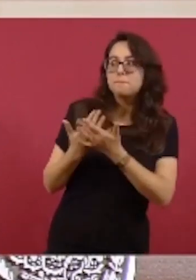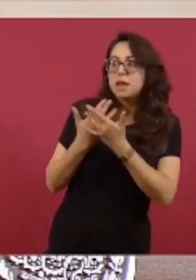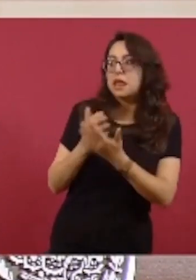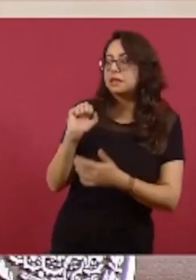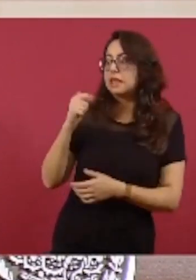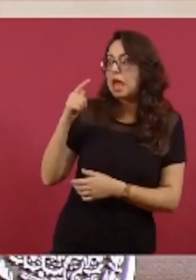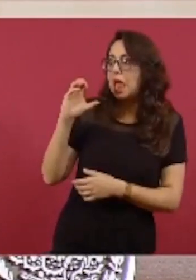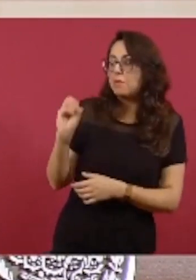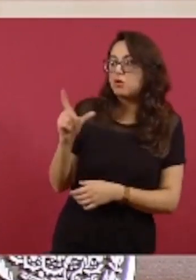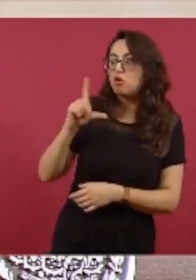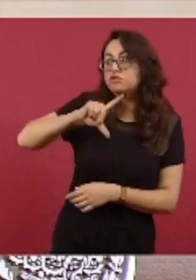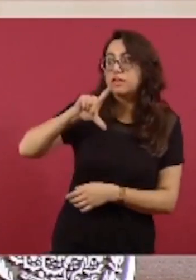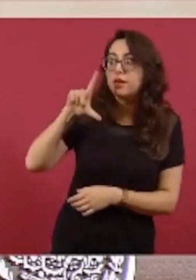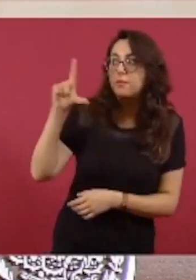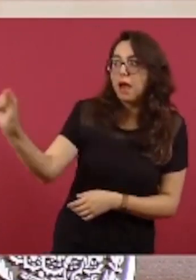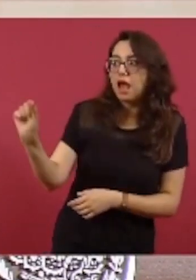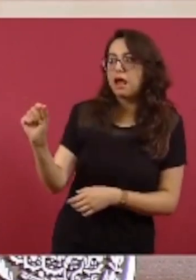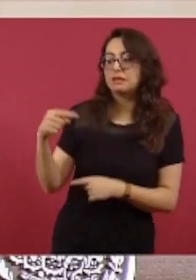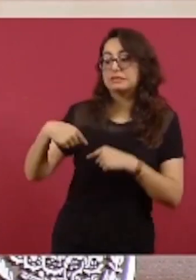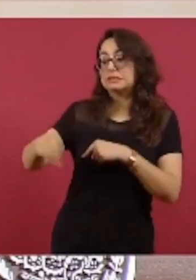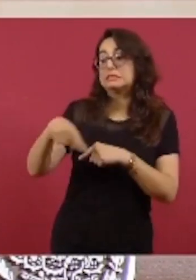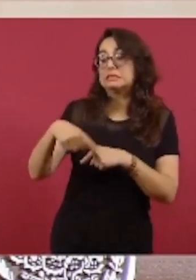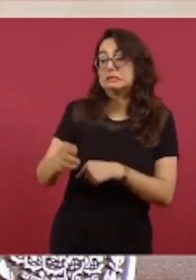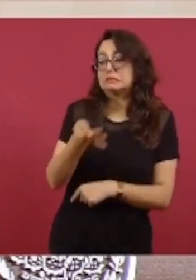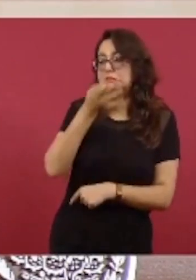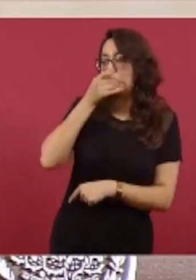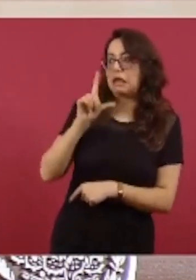administración, durante mi gobierno,